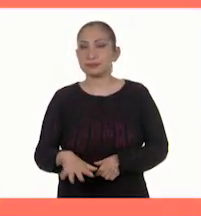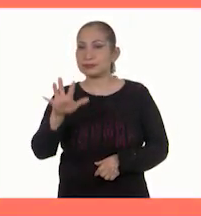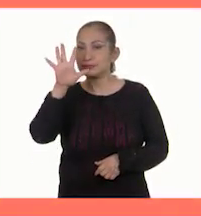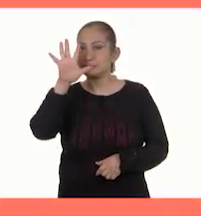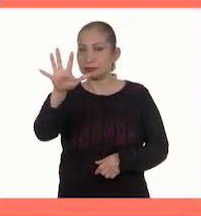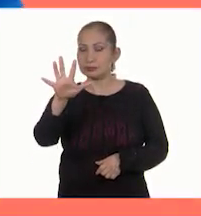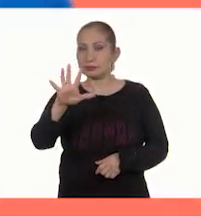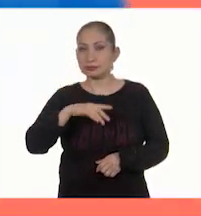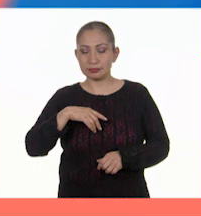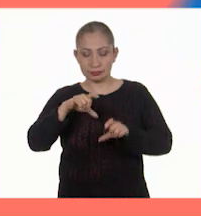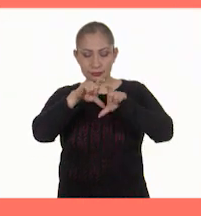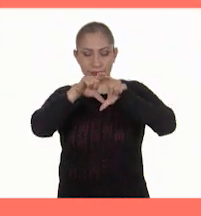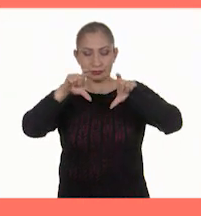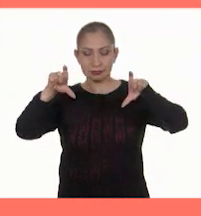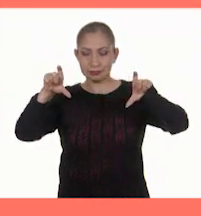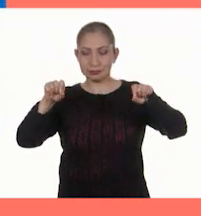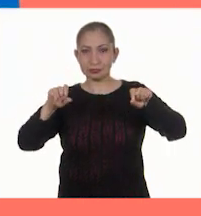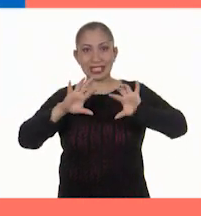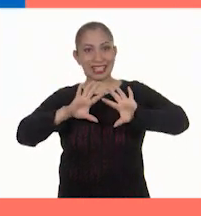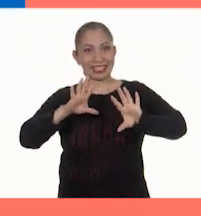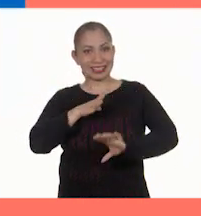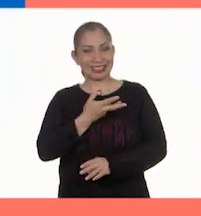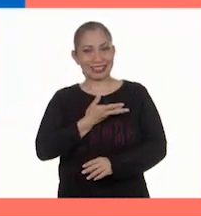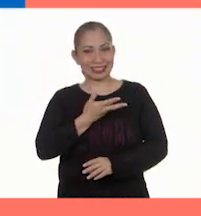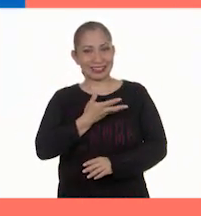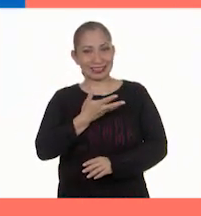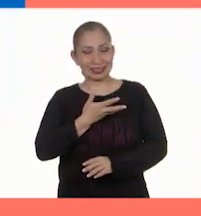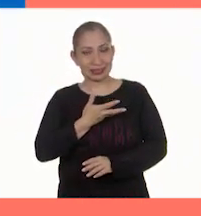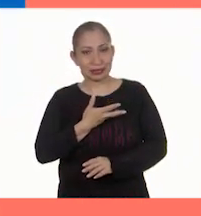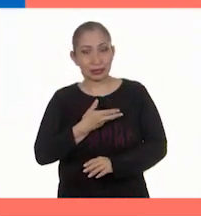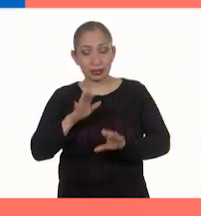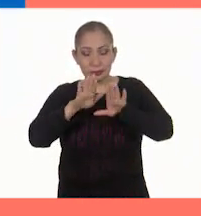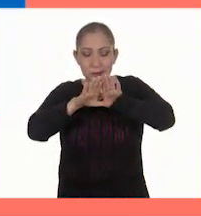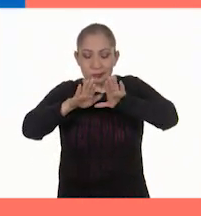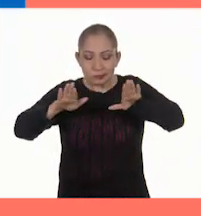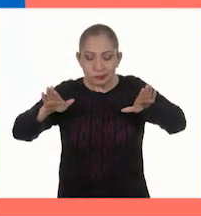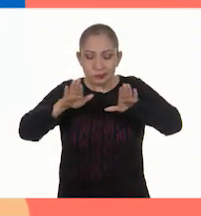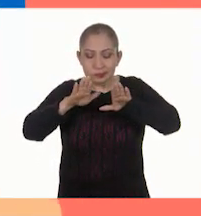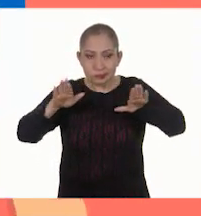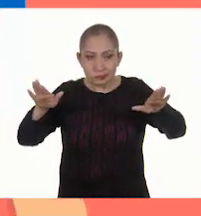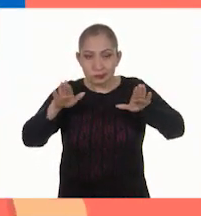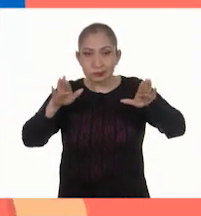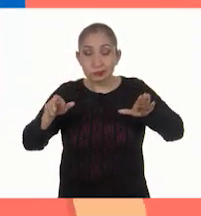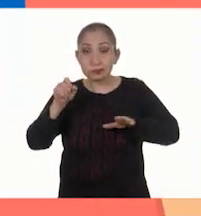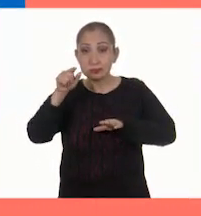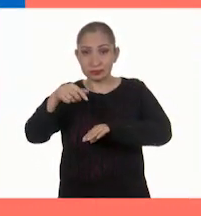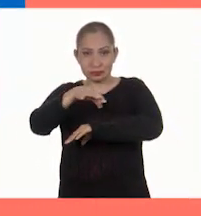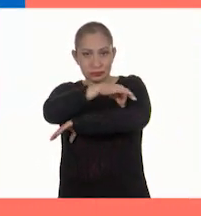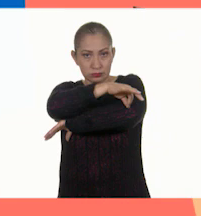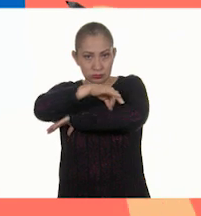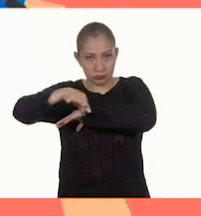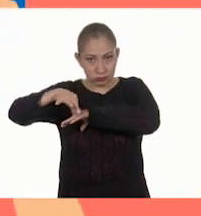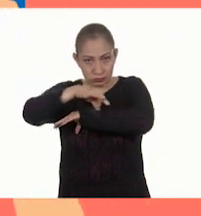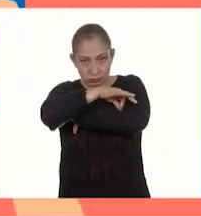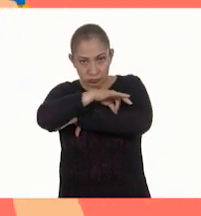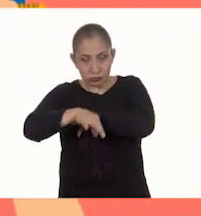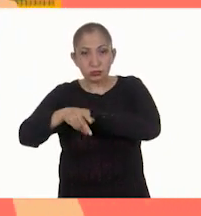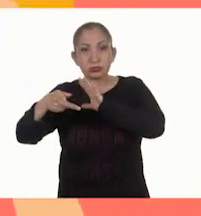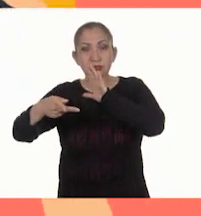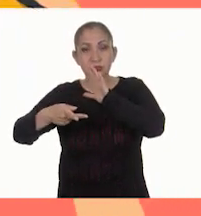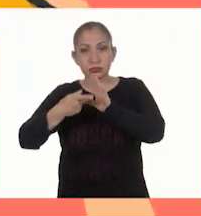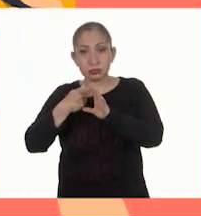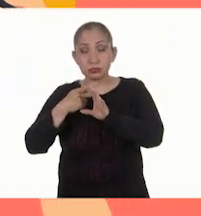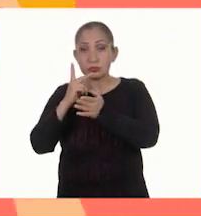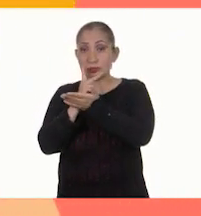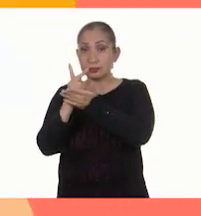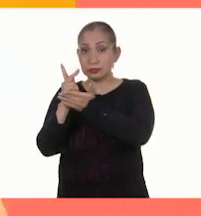5. Ahora tenemos un pequeño pedazo de playera. Estira a lo ancho y con ayuda de la regla, mide y marca con